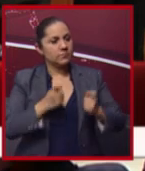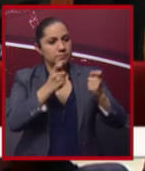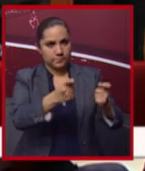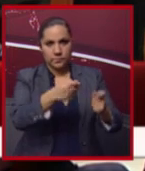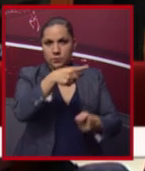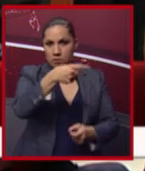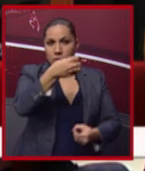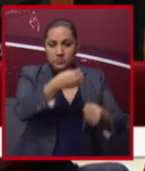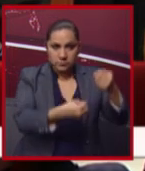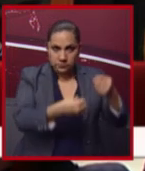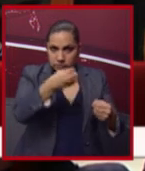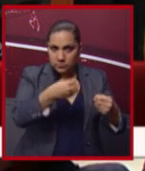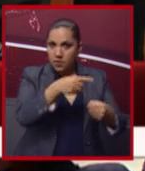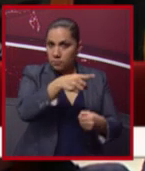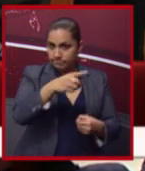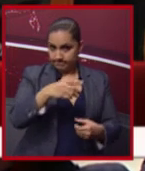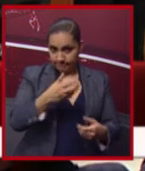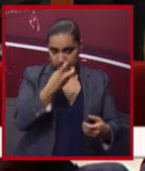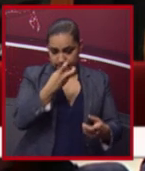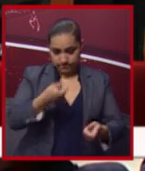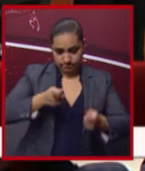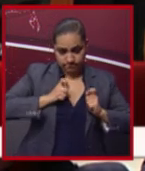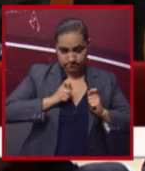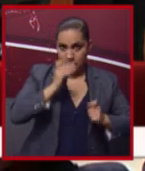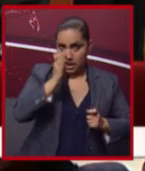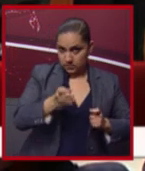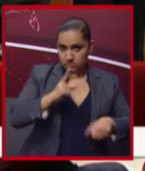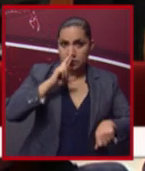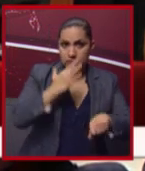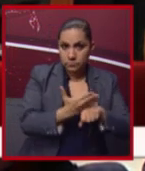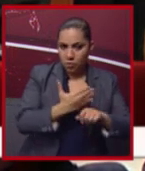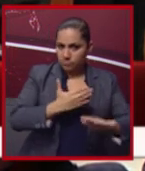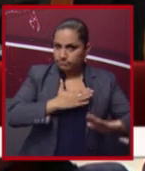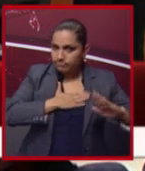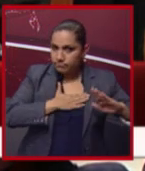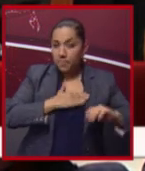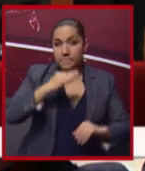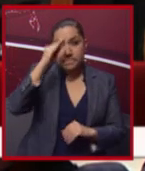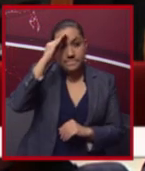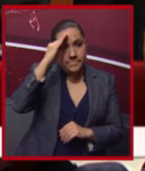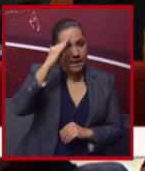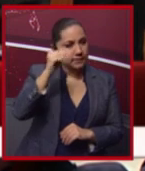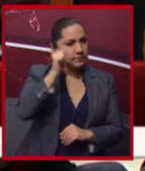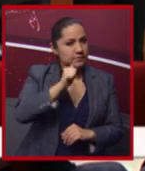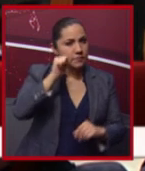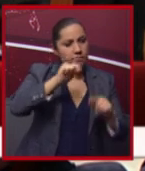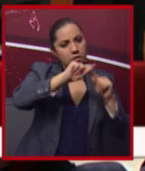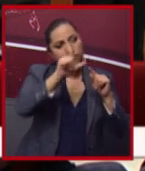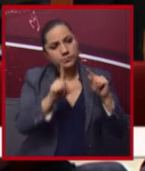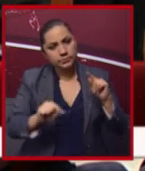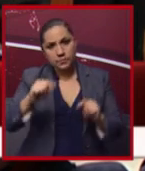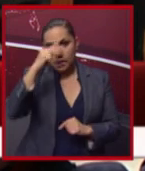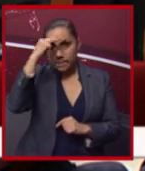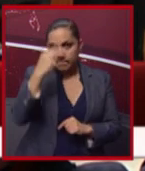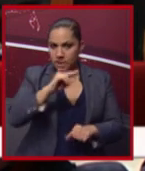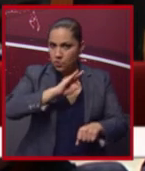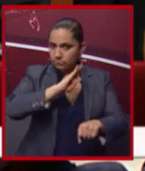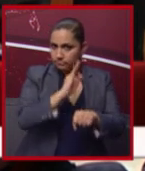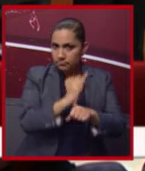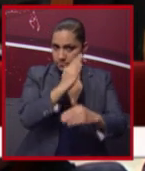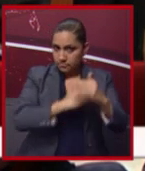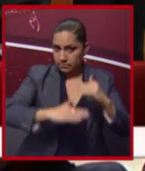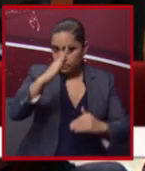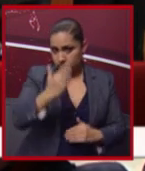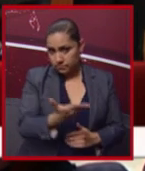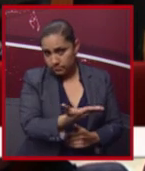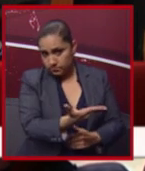cargo que se le ha conferido, mirando en todo por el bien y prosperidad de la